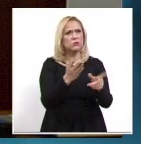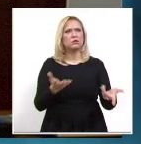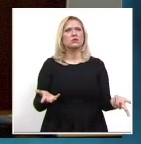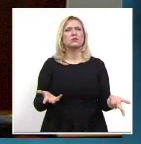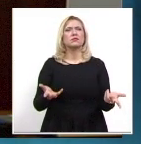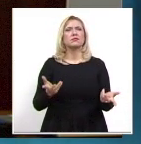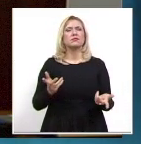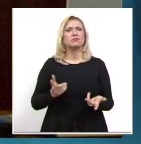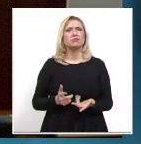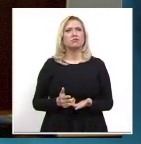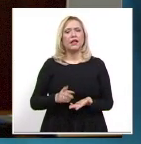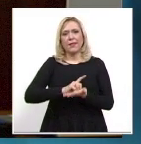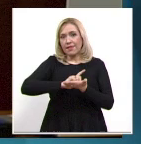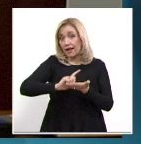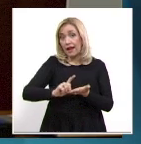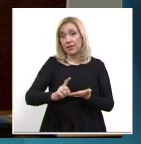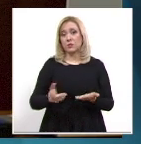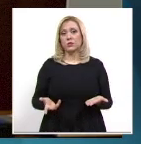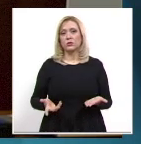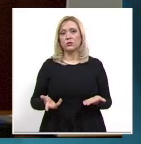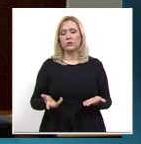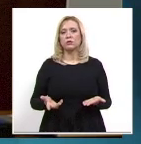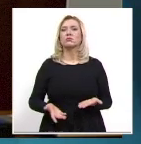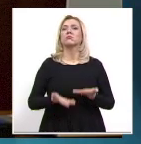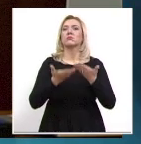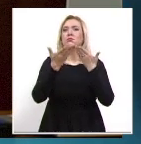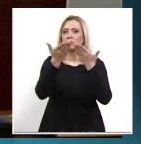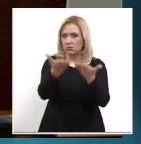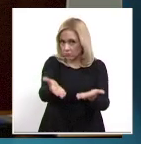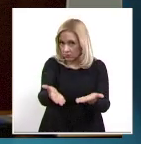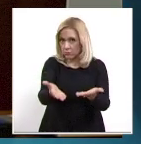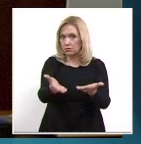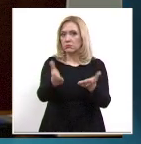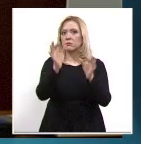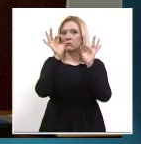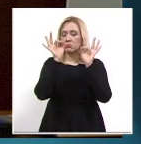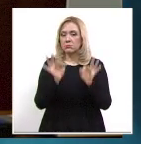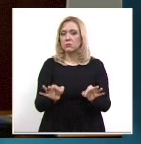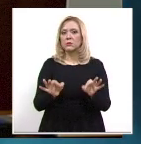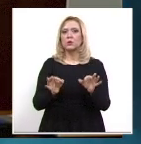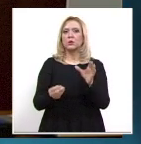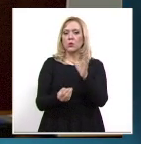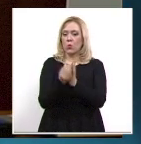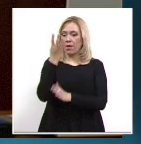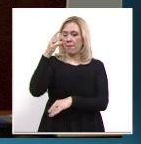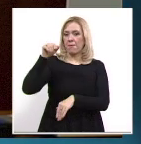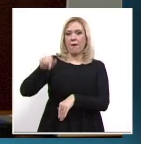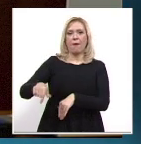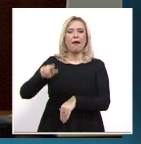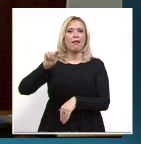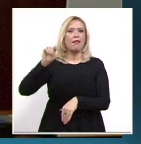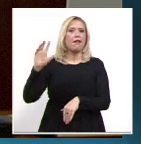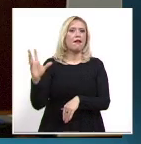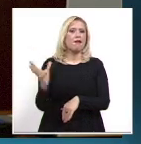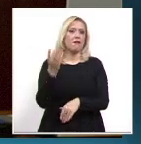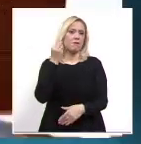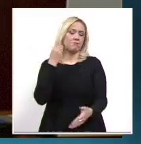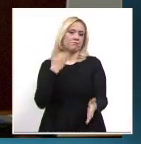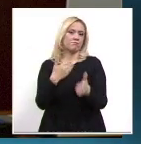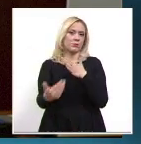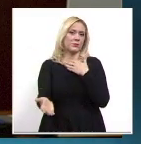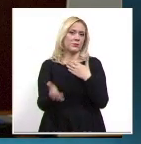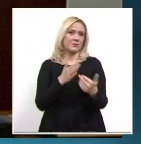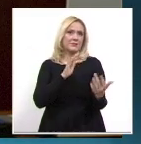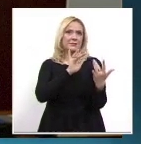los derechos sean garantizados desde las nuevas maneras de entender la